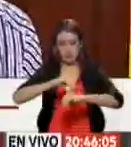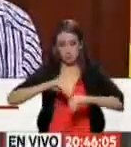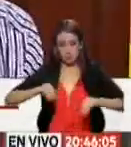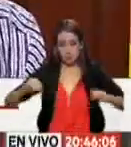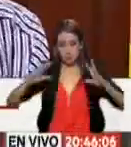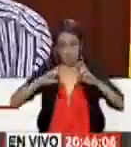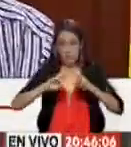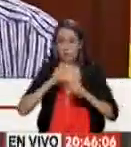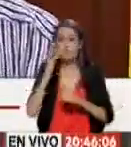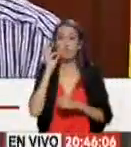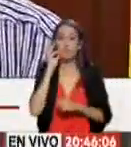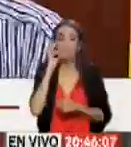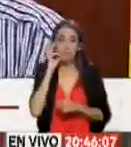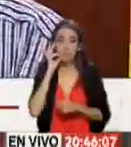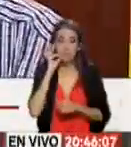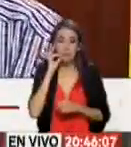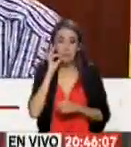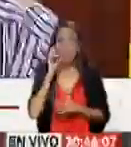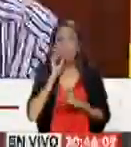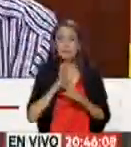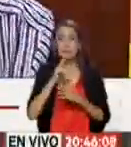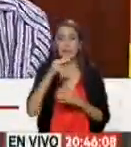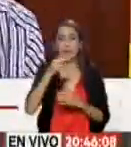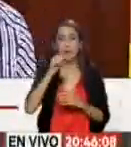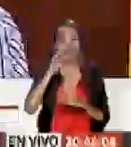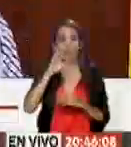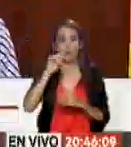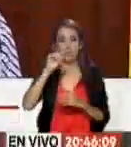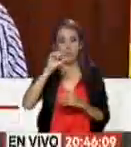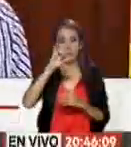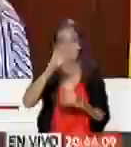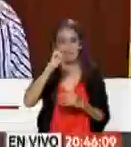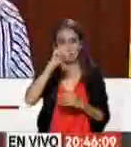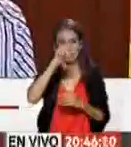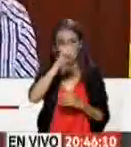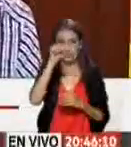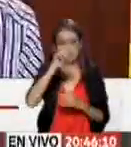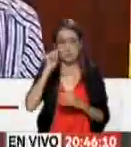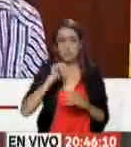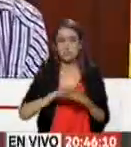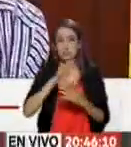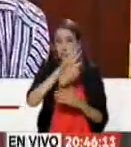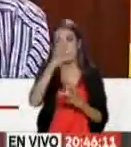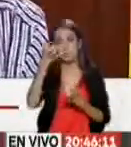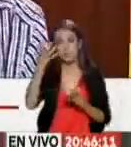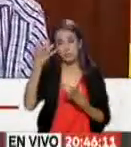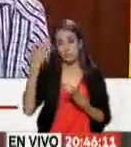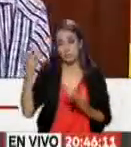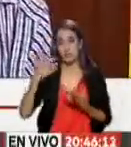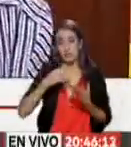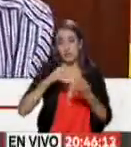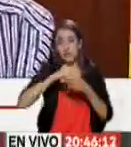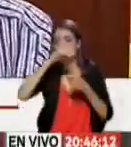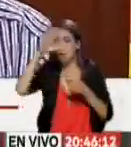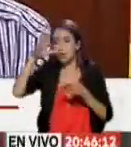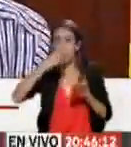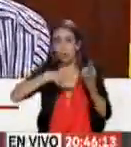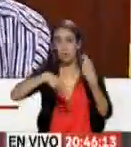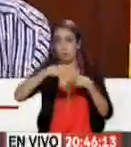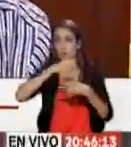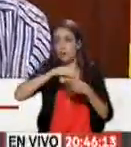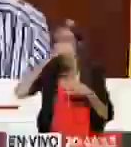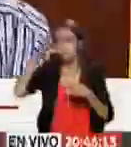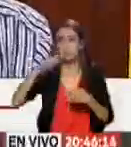de frutales, como de hortalizas. Y si usted quiere exportar alguna cosa, van a tener que tener una post